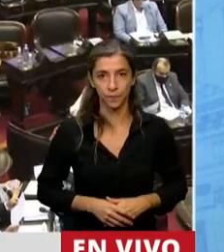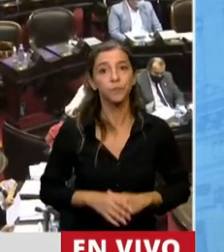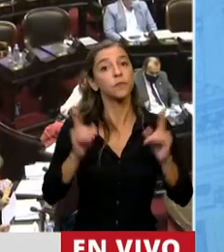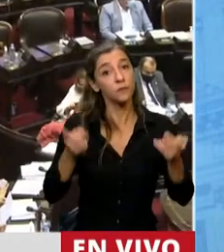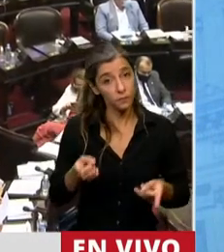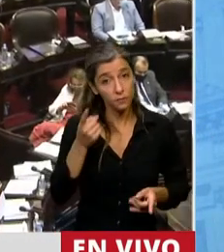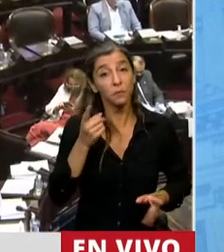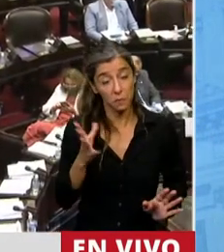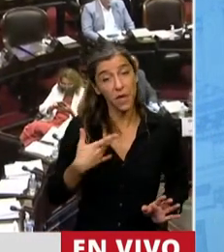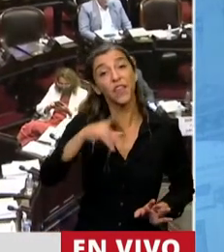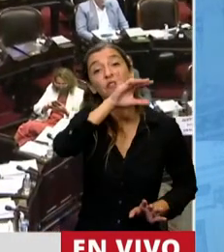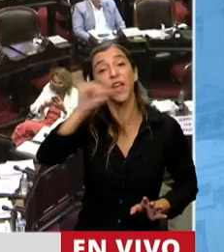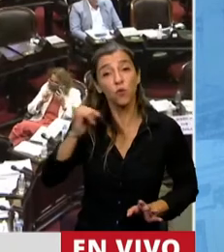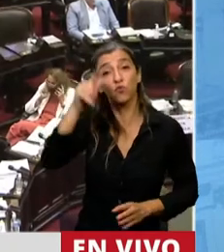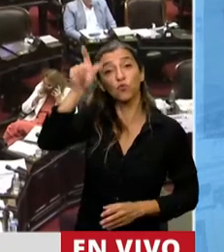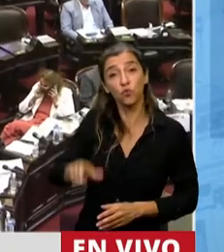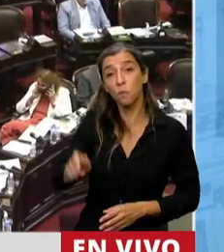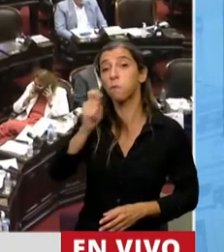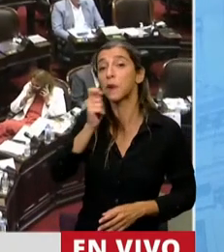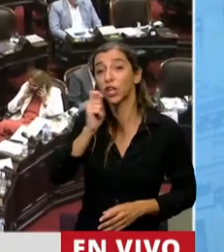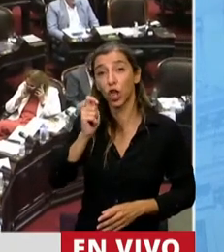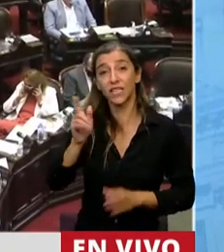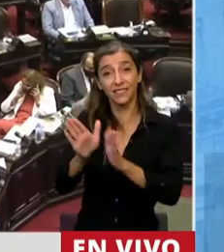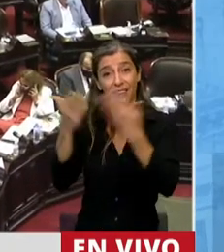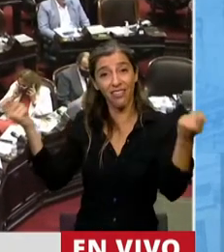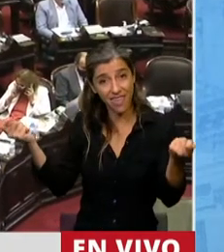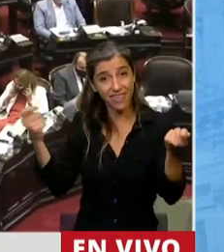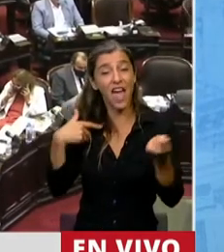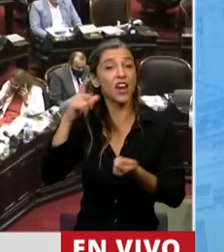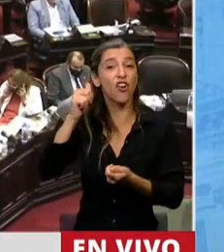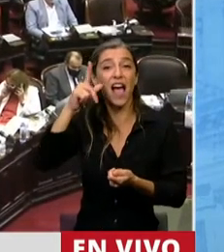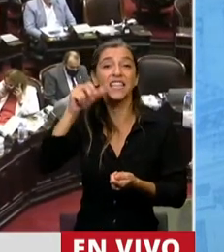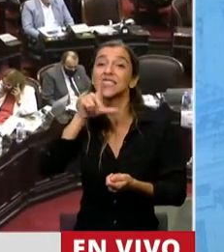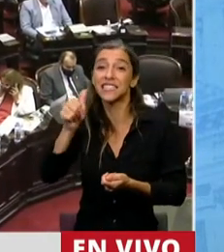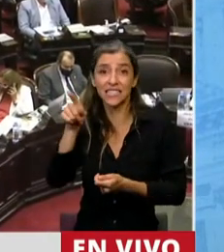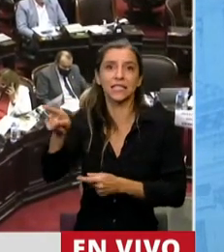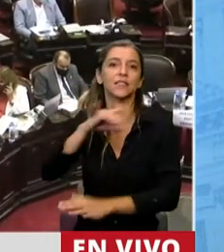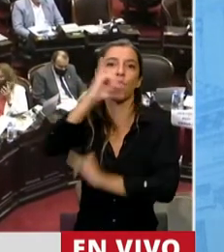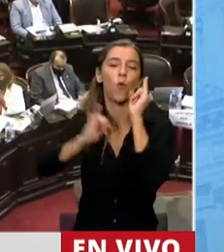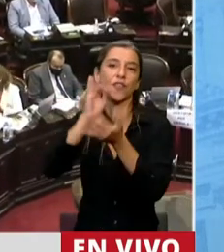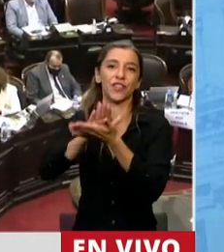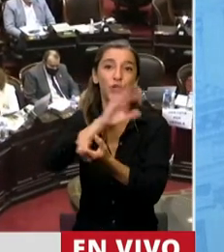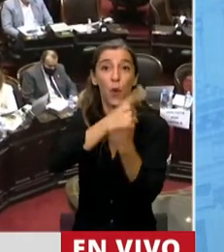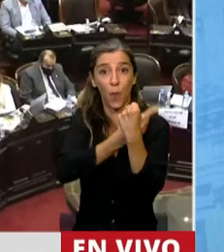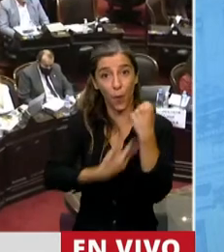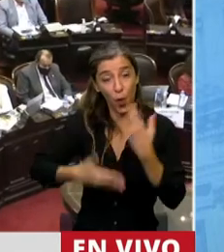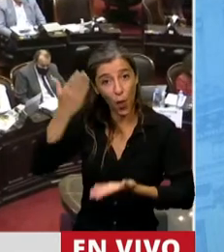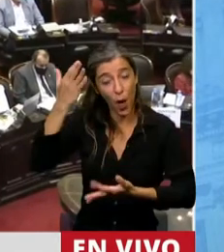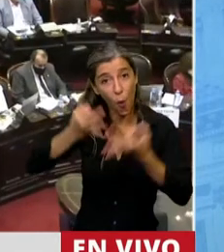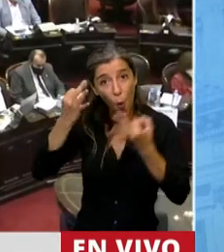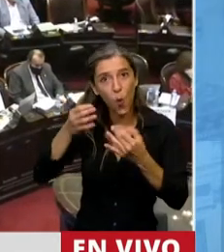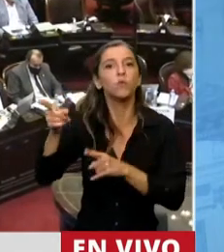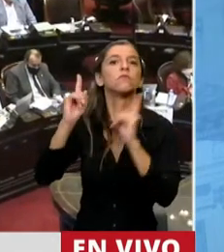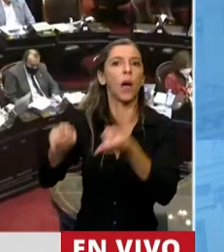a una periodista del diario La Gaceta, que es la que cubre lo que ocurre en el ámbito del Poder Judicial. Y le pidieron